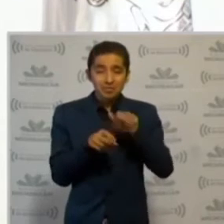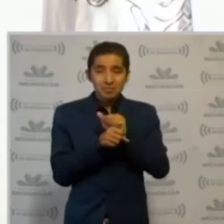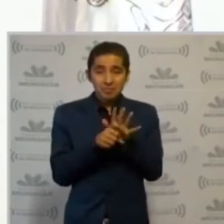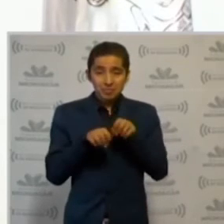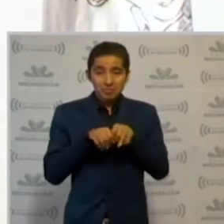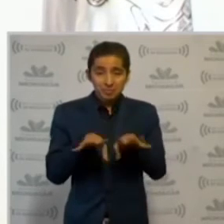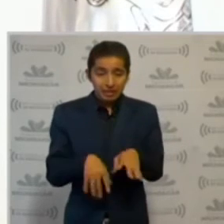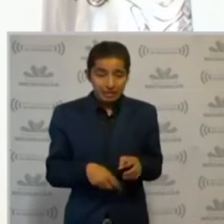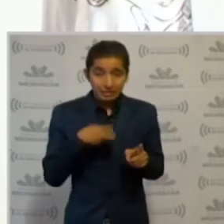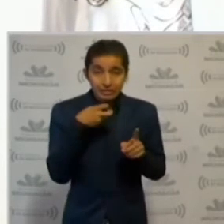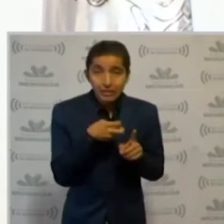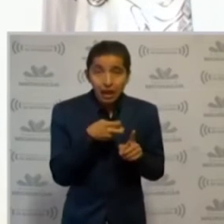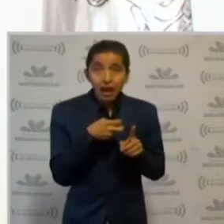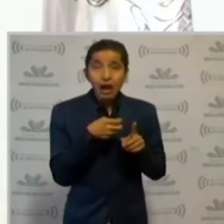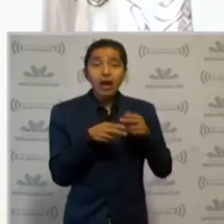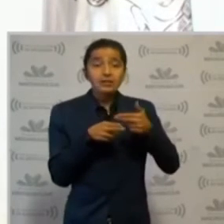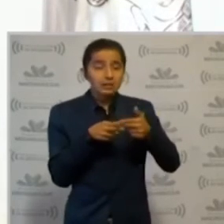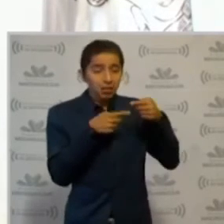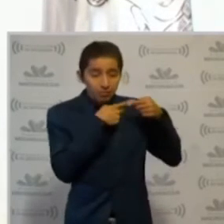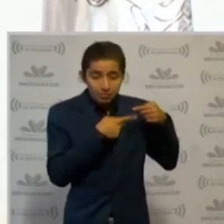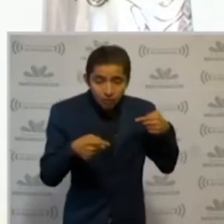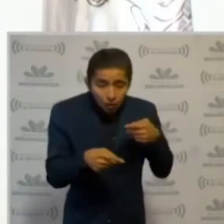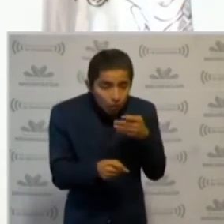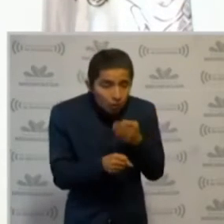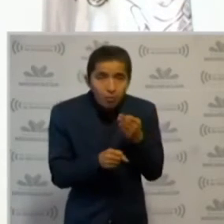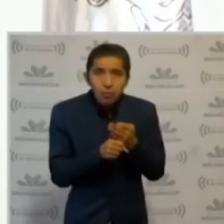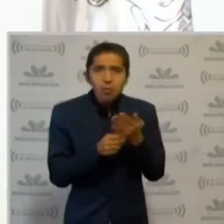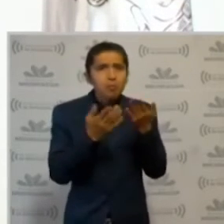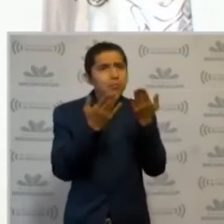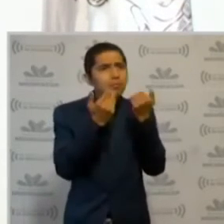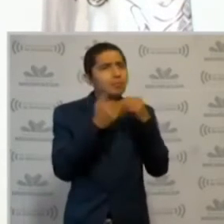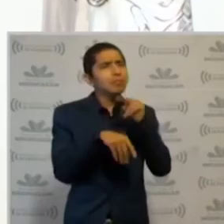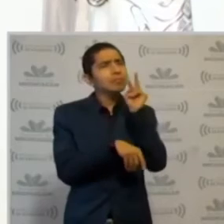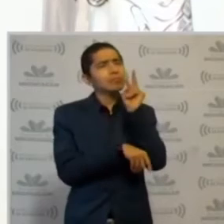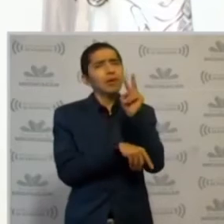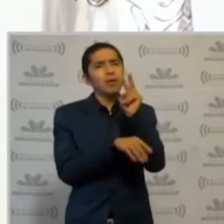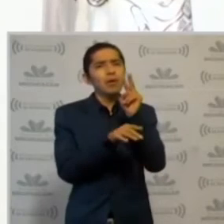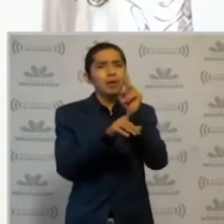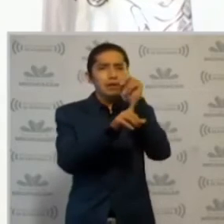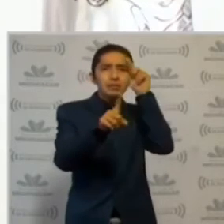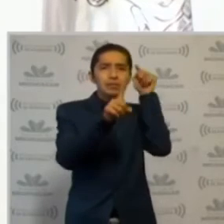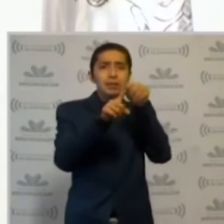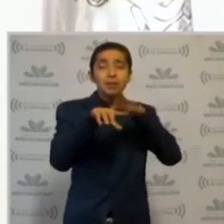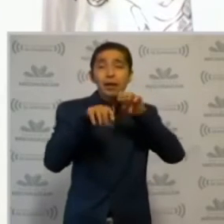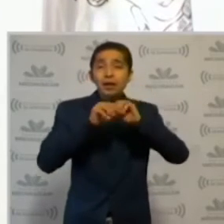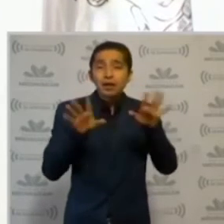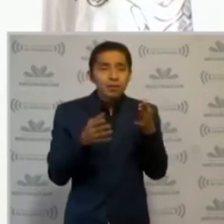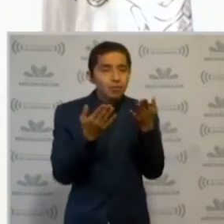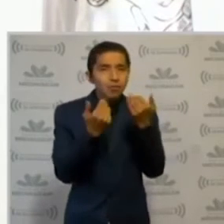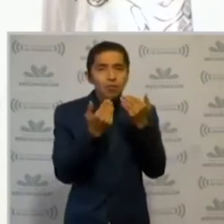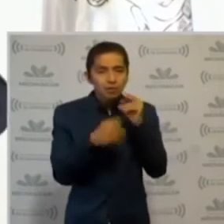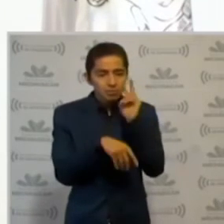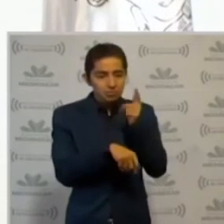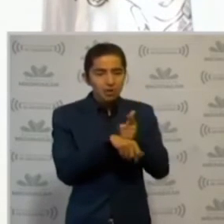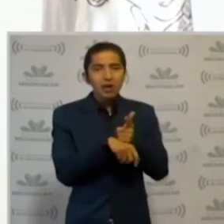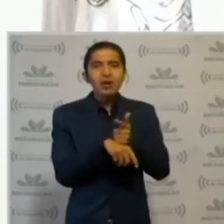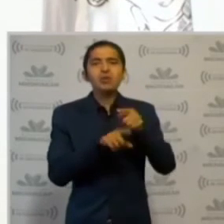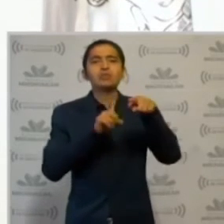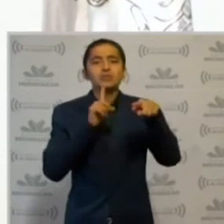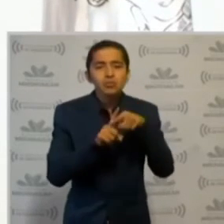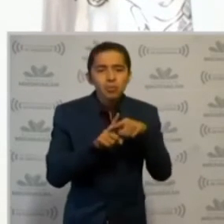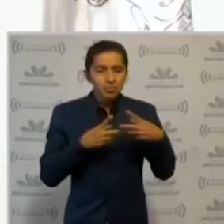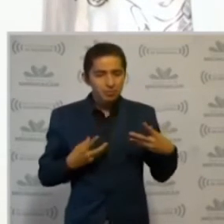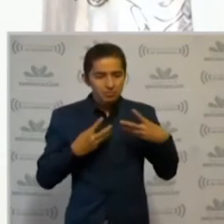la epidemia y hasta hoy, no ha existido una estrategia con objetivos claros que sume e